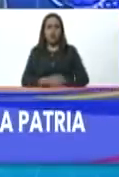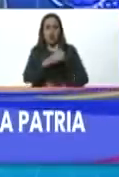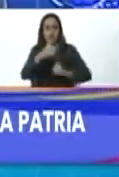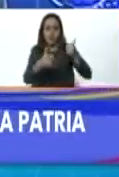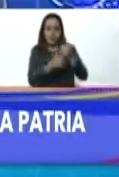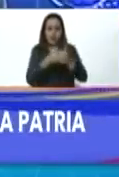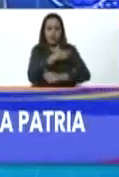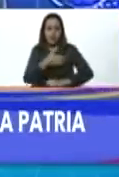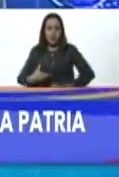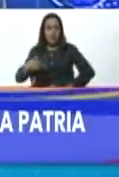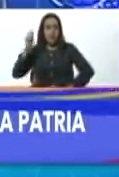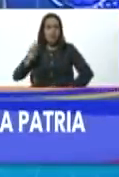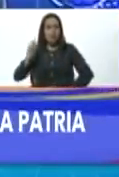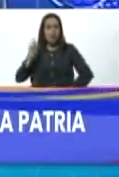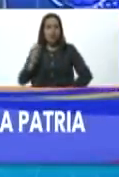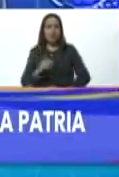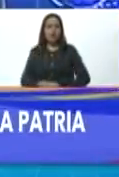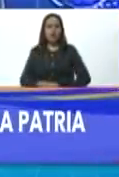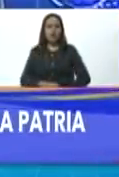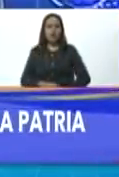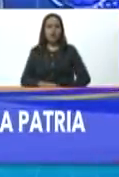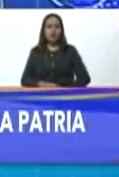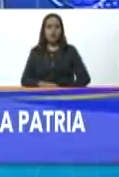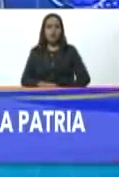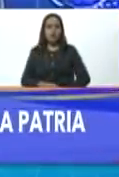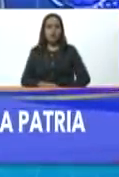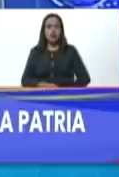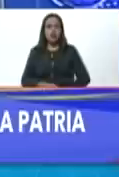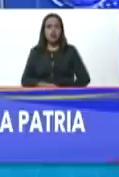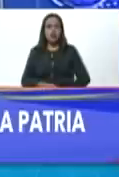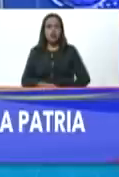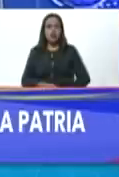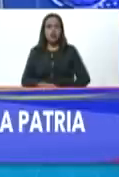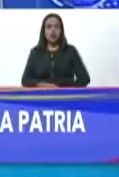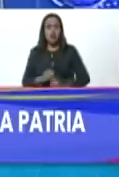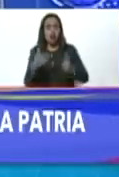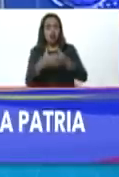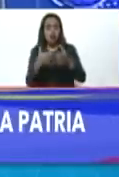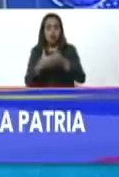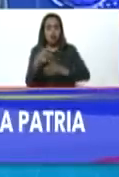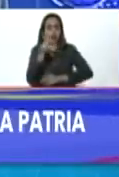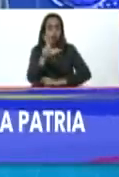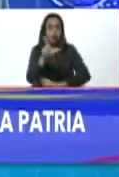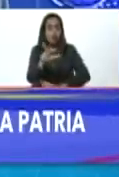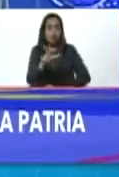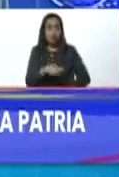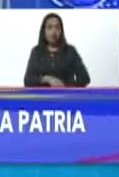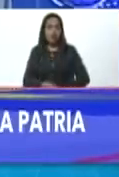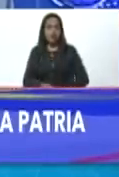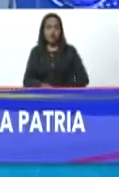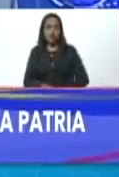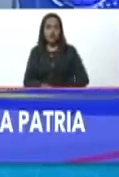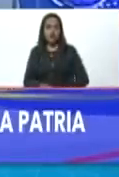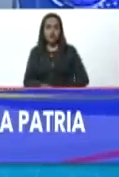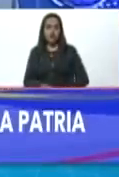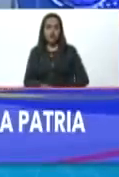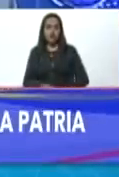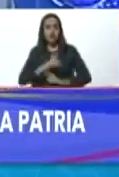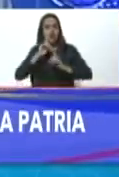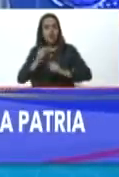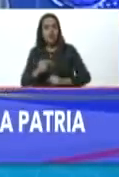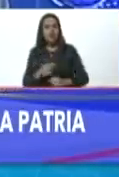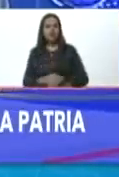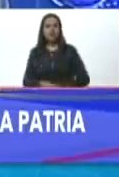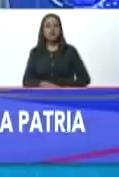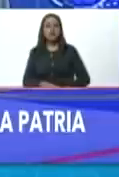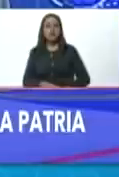vicepresidente es el diputado Julio Chávez de Carora, del PSUV, del Bloque de la Patria. Y allí están